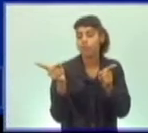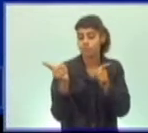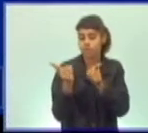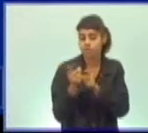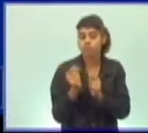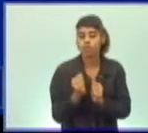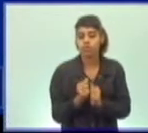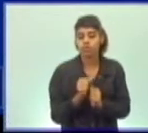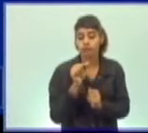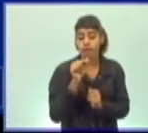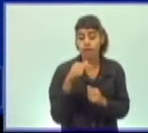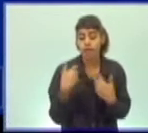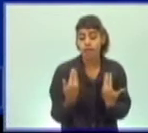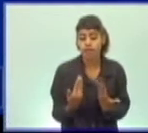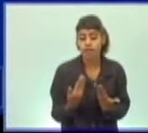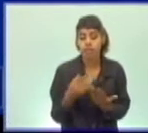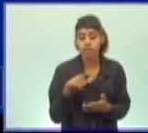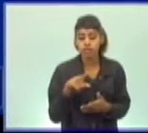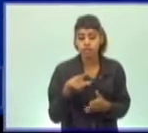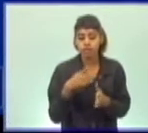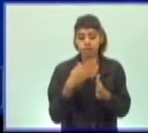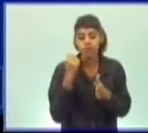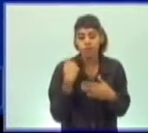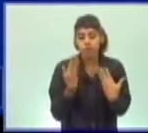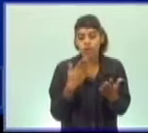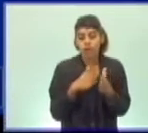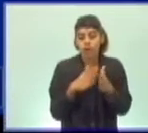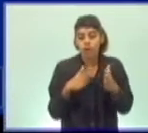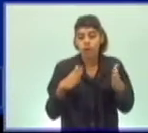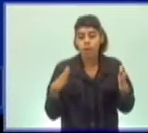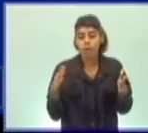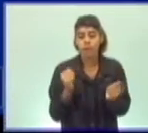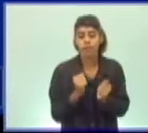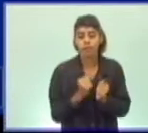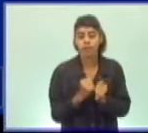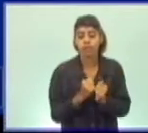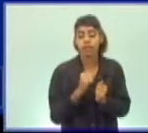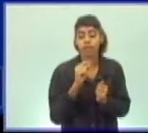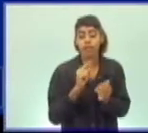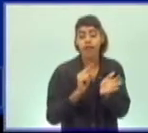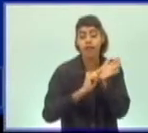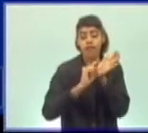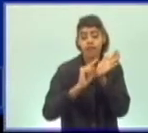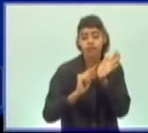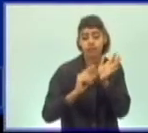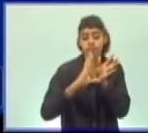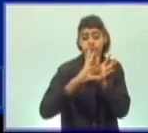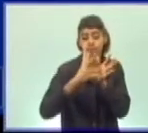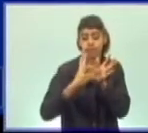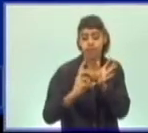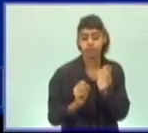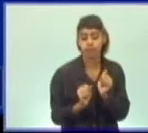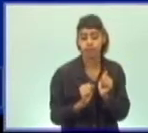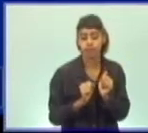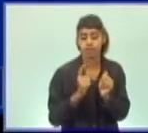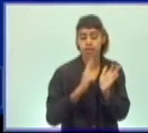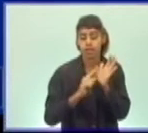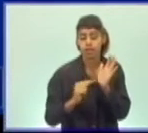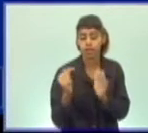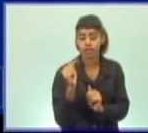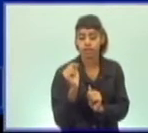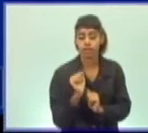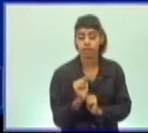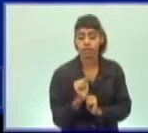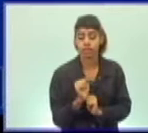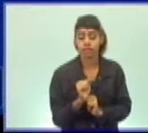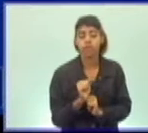las propiedades que en un periodo aumentan? Recuerden que al aumentar el número atómico en un periodo aumenta la electronegatividad,